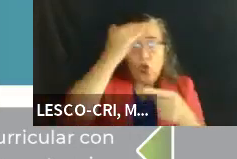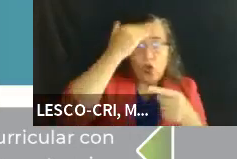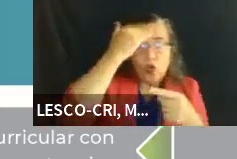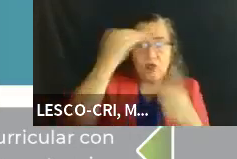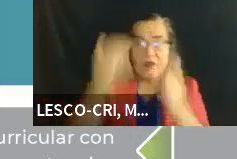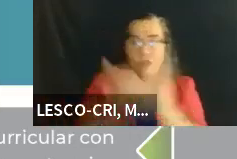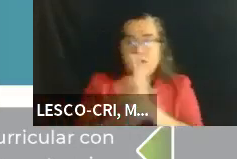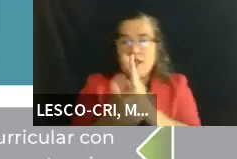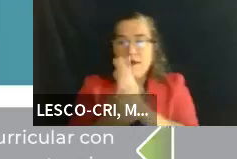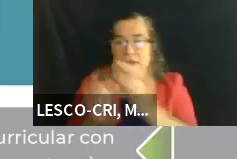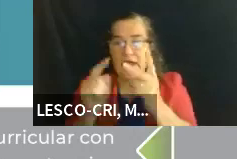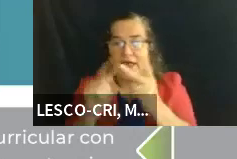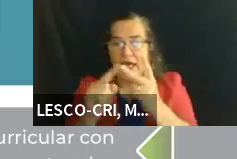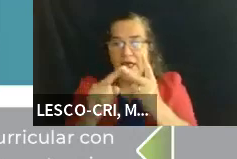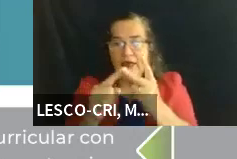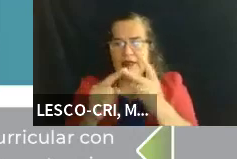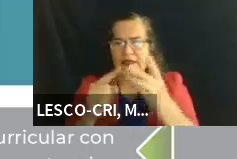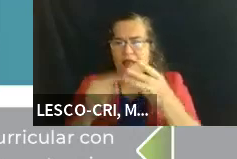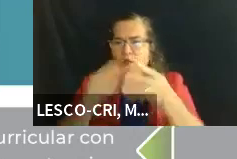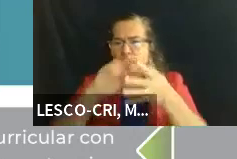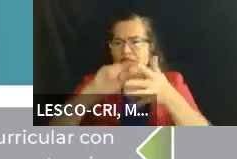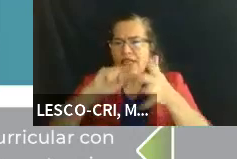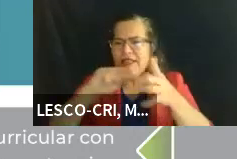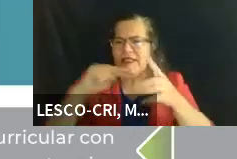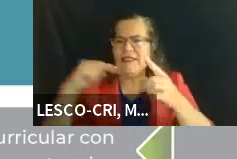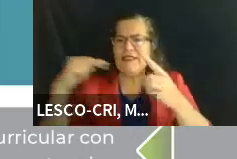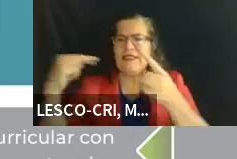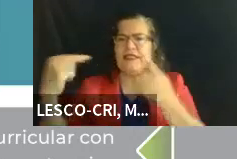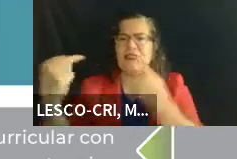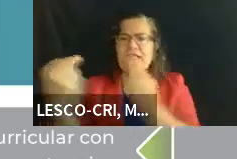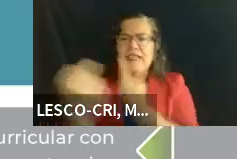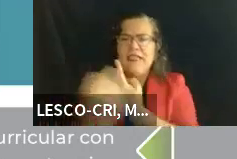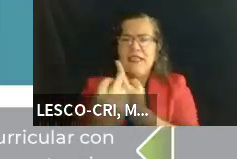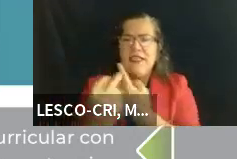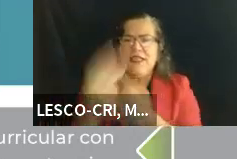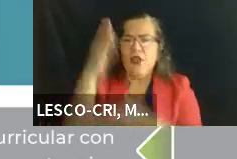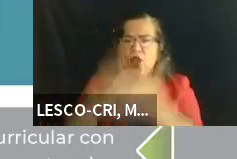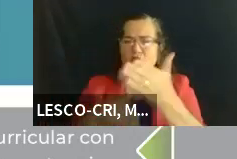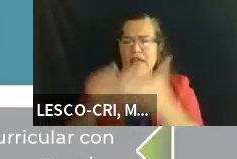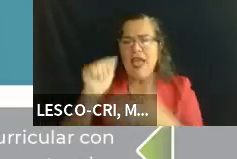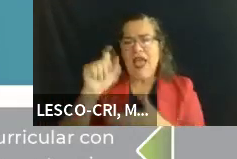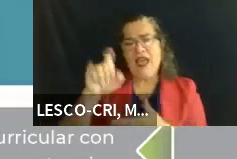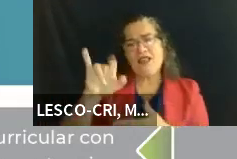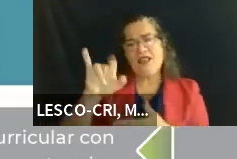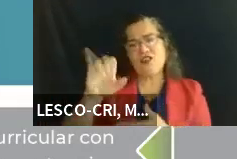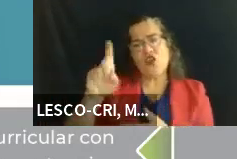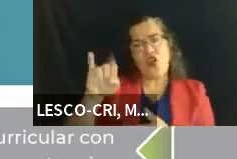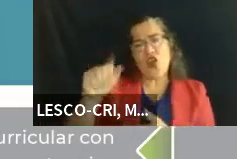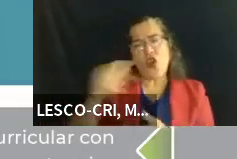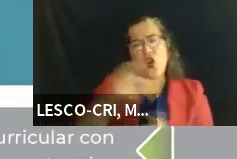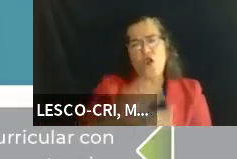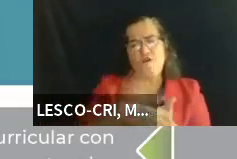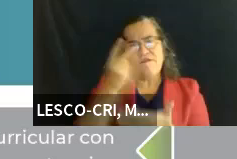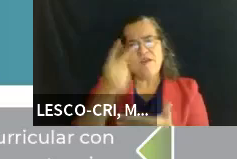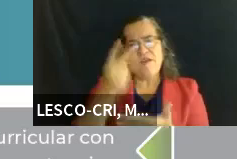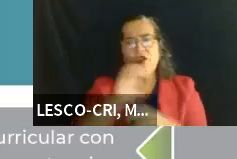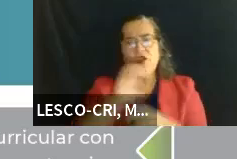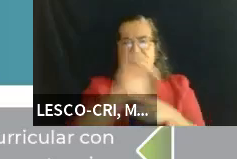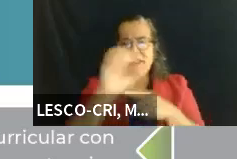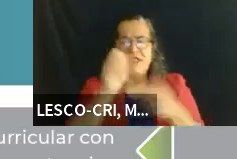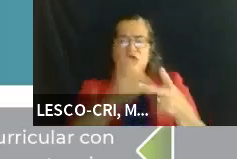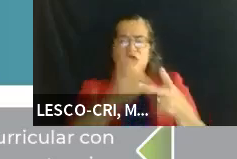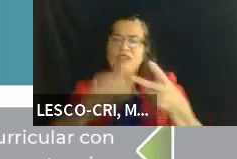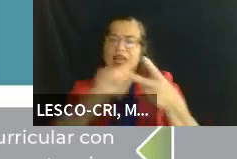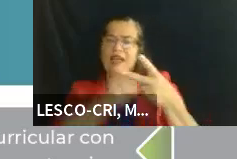y un montón de dimensiones de corte axiológicas asociadas a valores éticos, actitudes, pero también